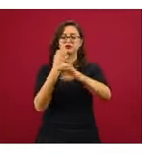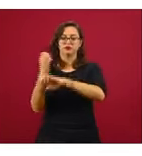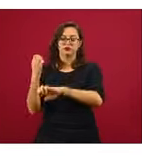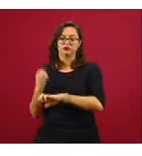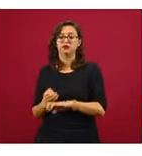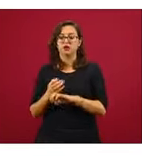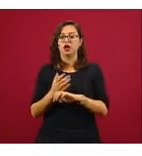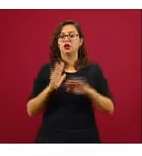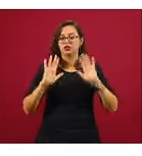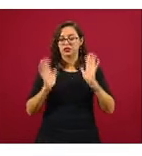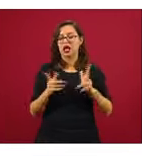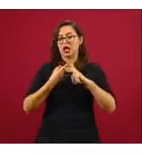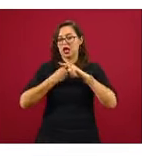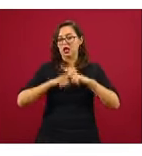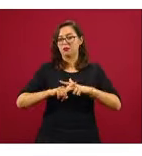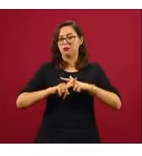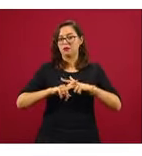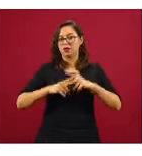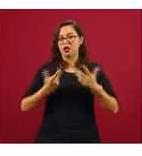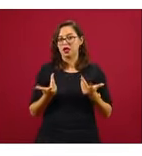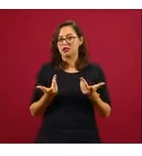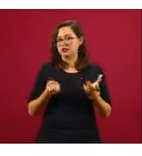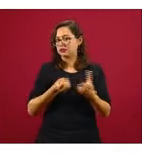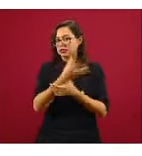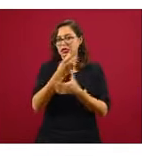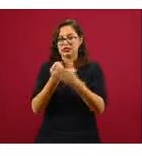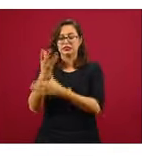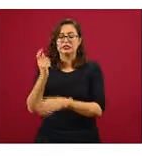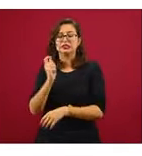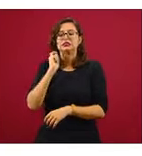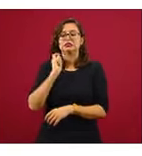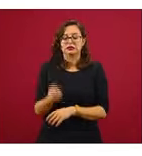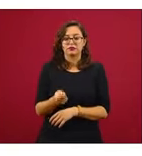movilidad superior al 0%, es movilidad